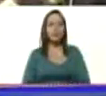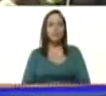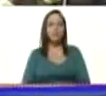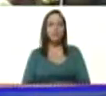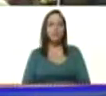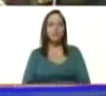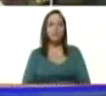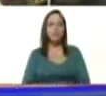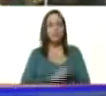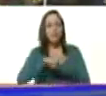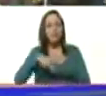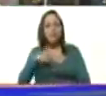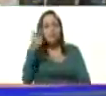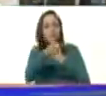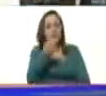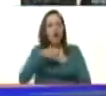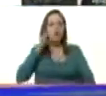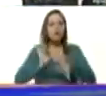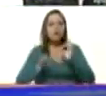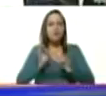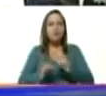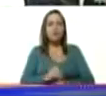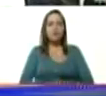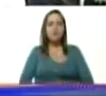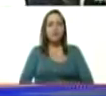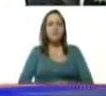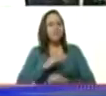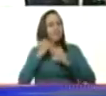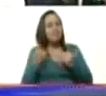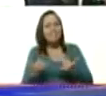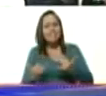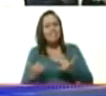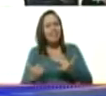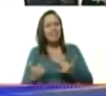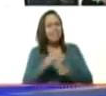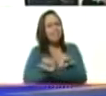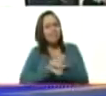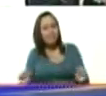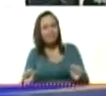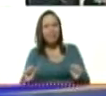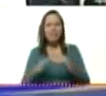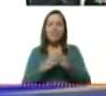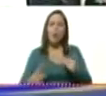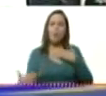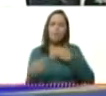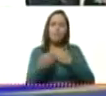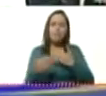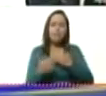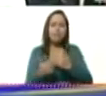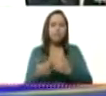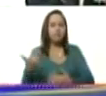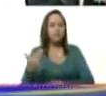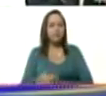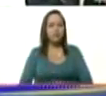Vamos a buscar justicia. Ya basta de tanta agresión infame.